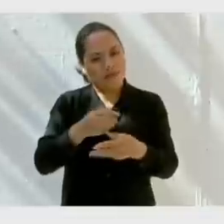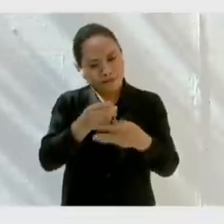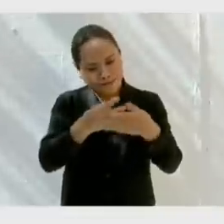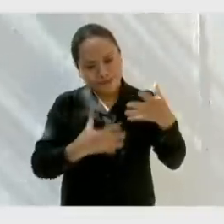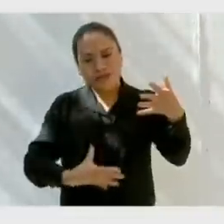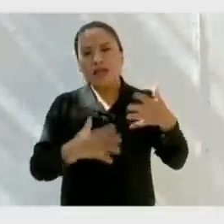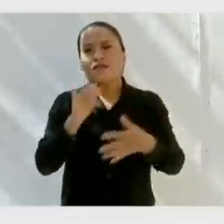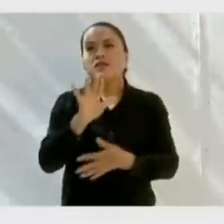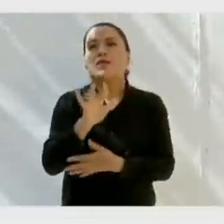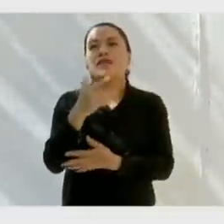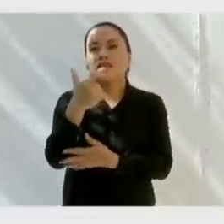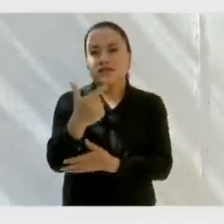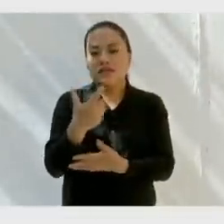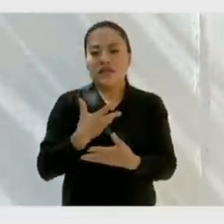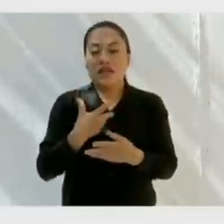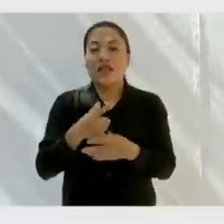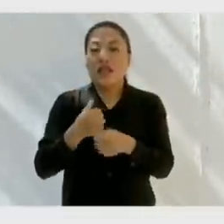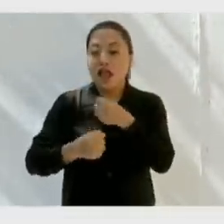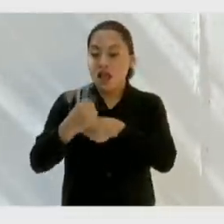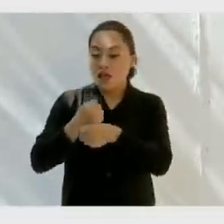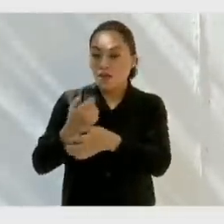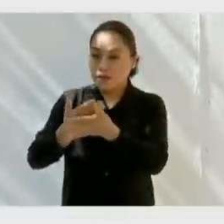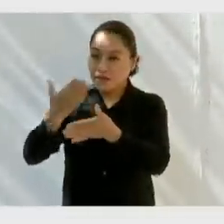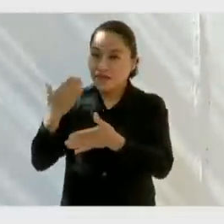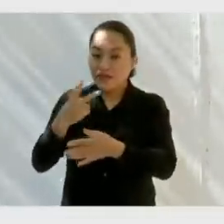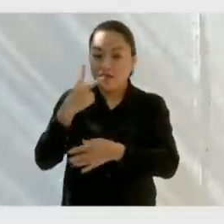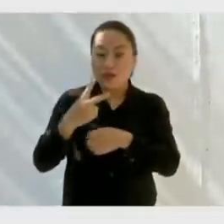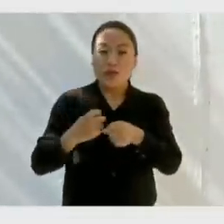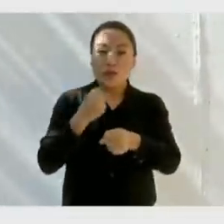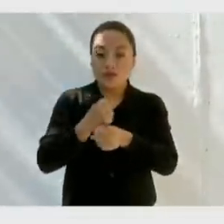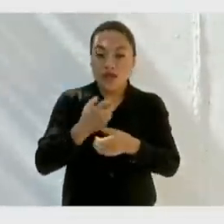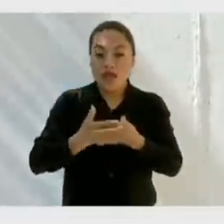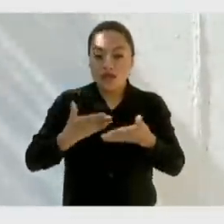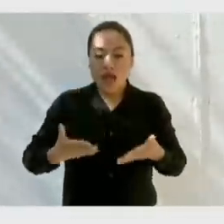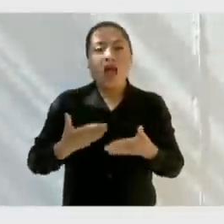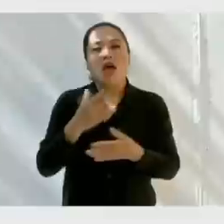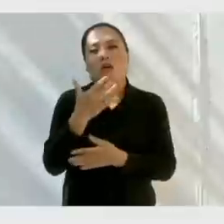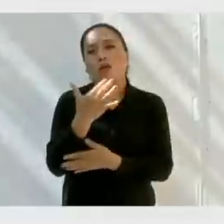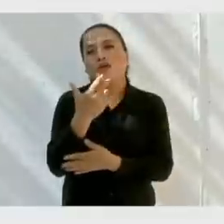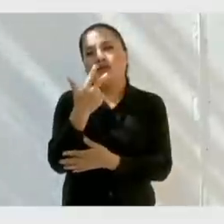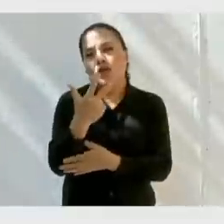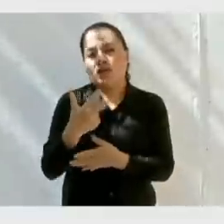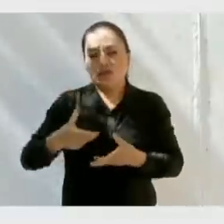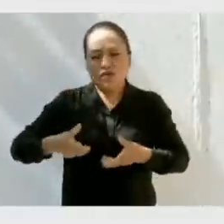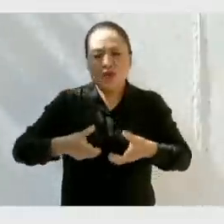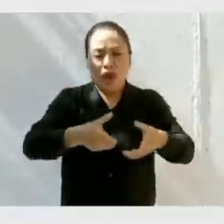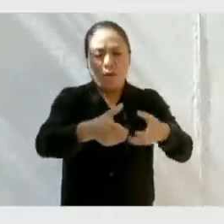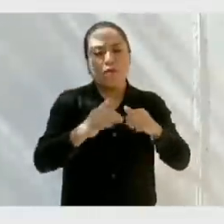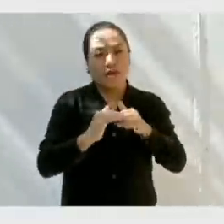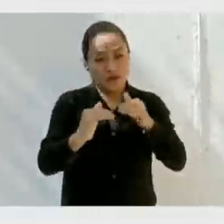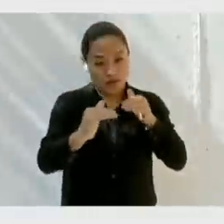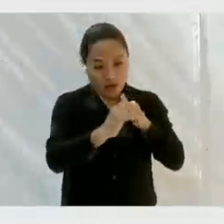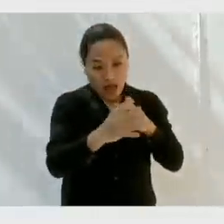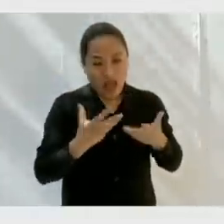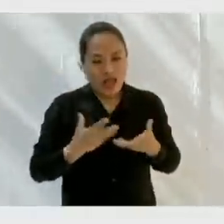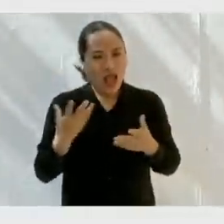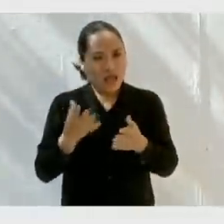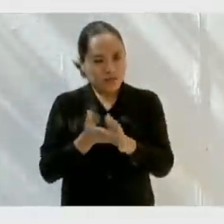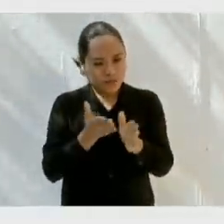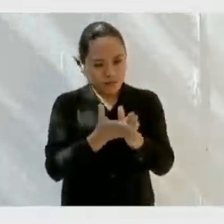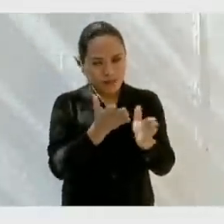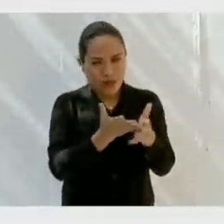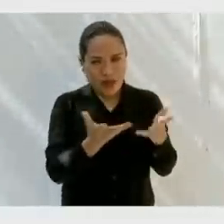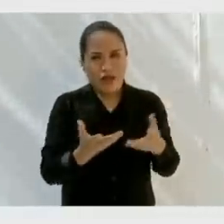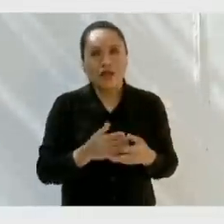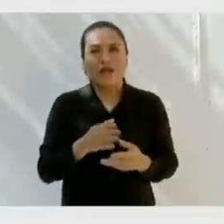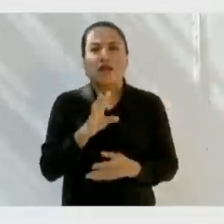se han venido trabajando del año pasado acá. En 2 años llevamos 58 caminos, y estos 58 caminos